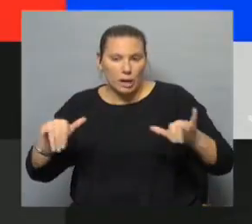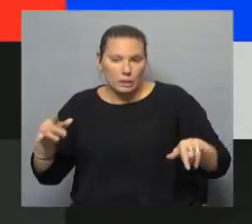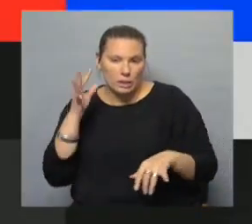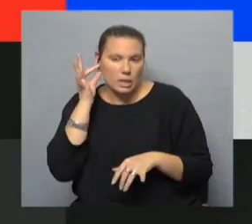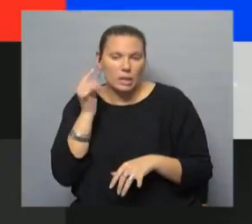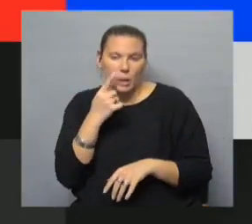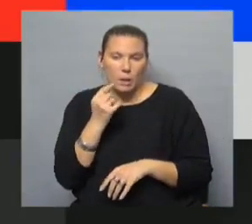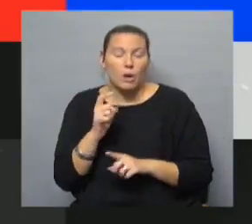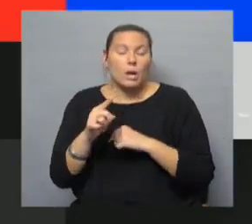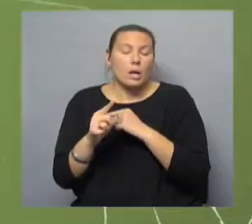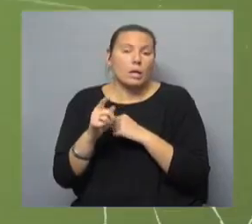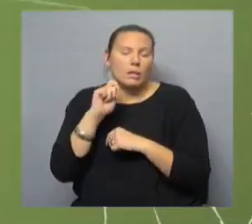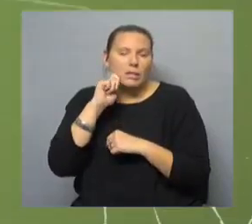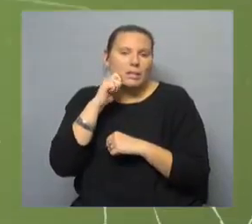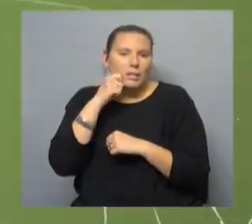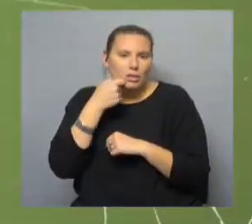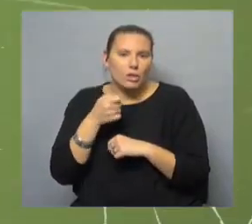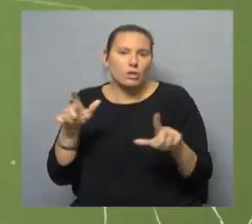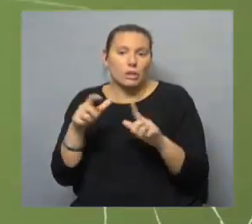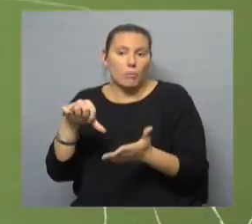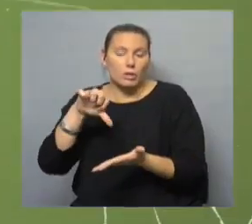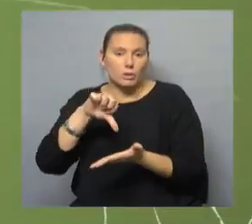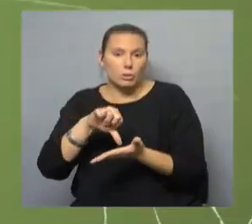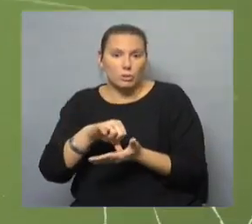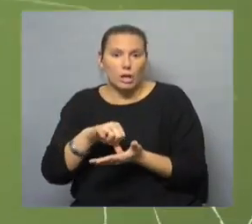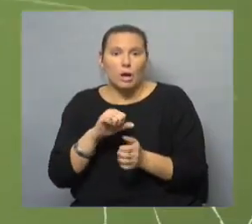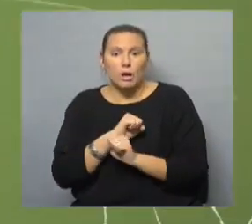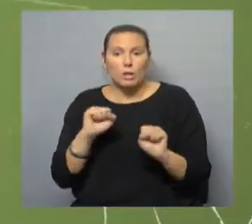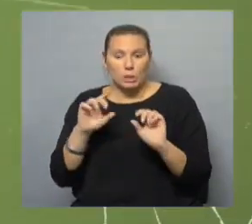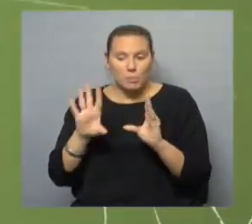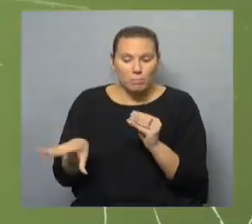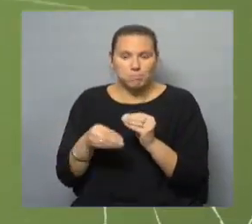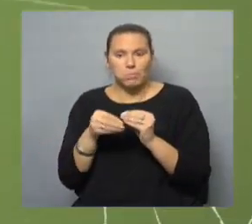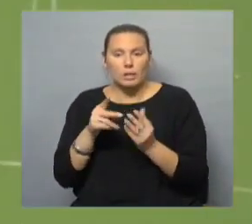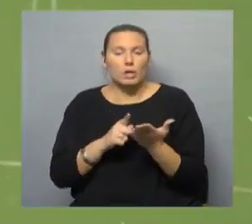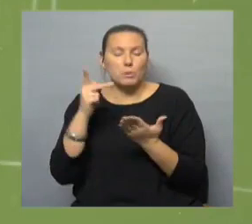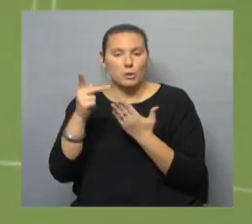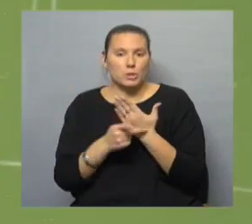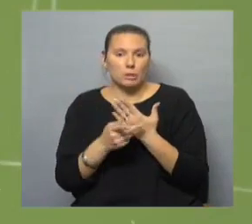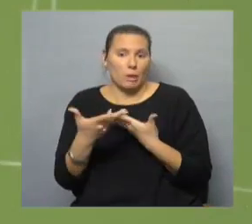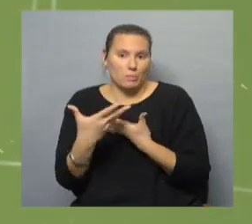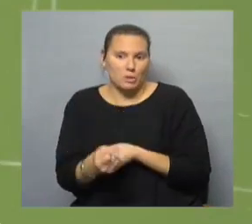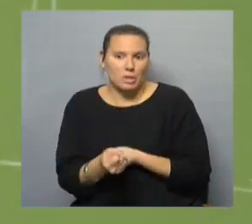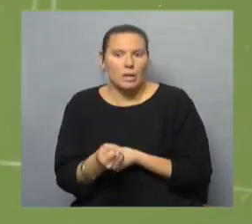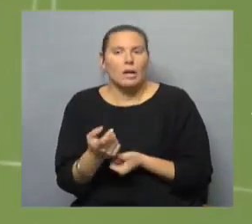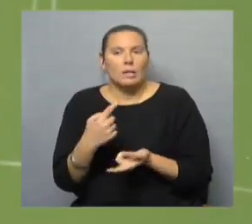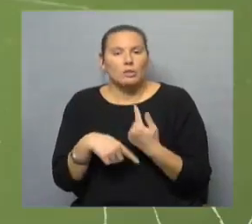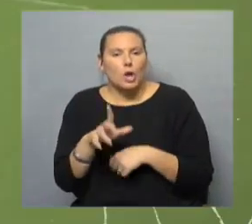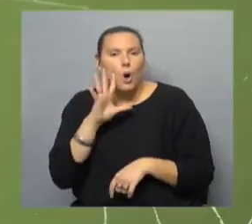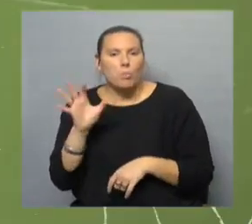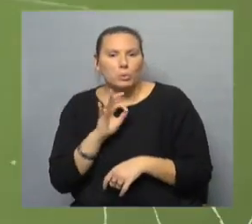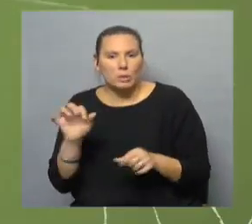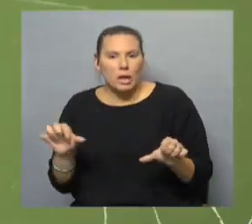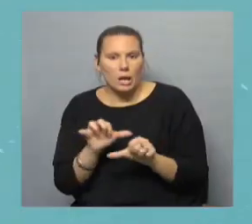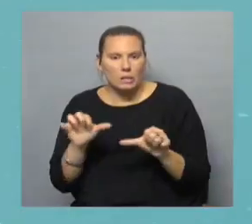niñas. Y estaba alucinante que TV Ciudad se sumara a este proyecto, y entonces era como la posibilidad de hacer